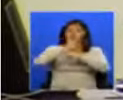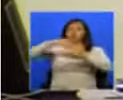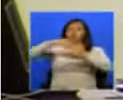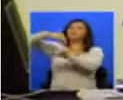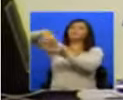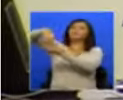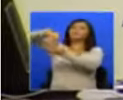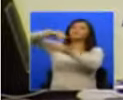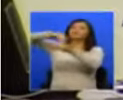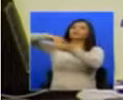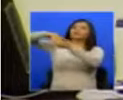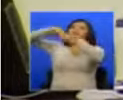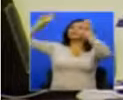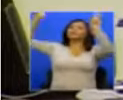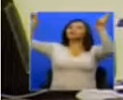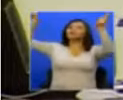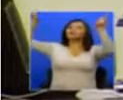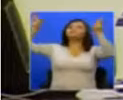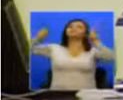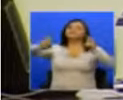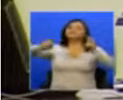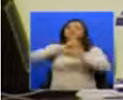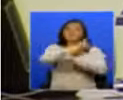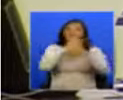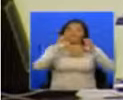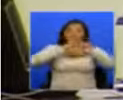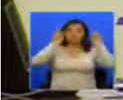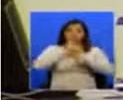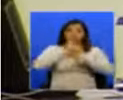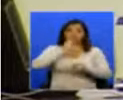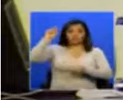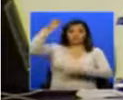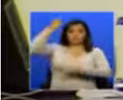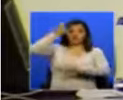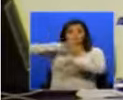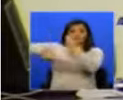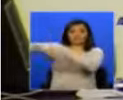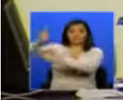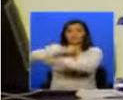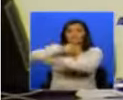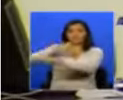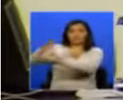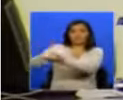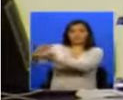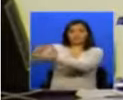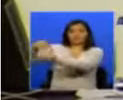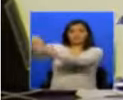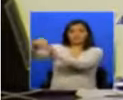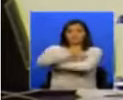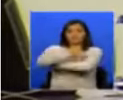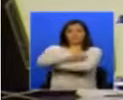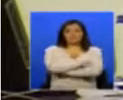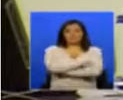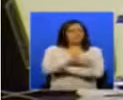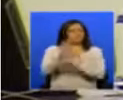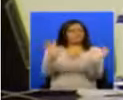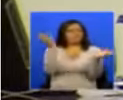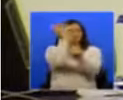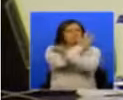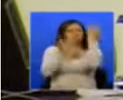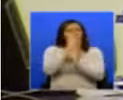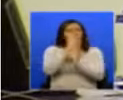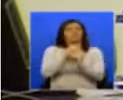para privatizar las eléctricas, para privatizar las telefónicas. Entonces, a no dejarnos engañar por los ecuatorianos. Le hago estas puntualizaciones,